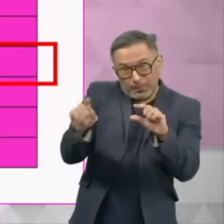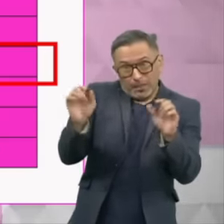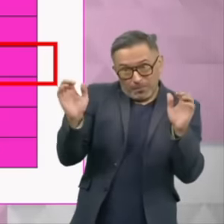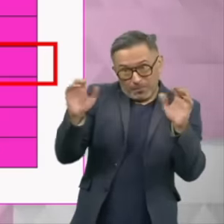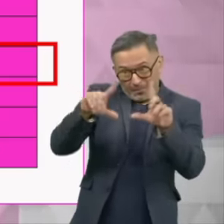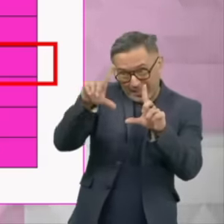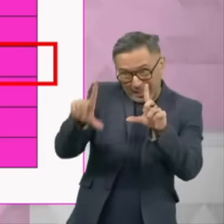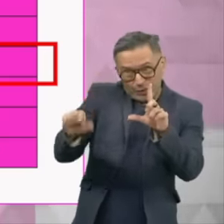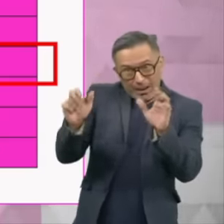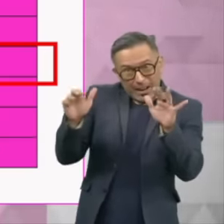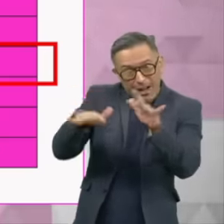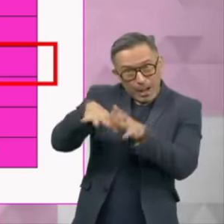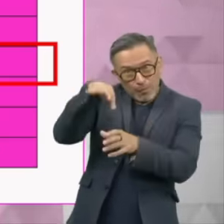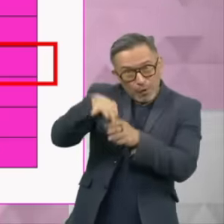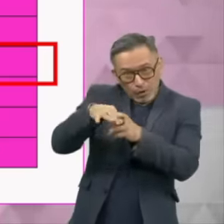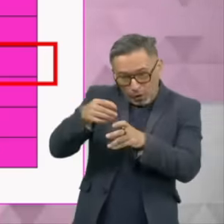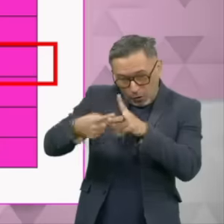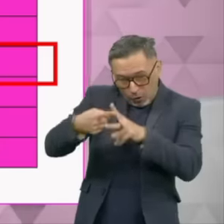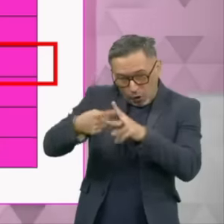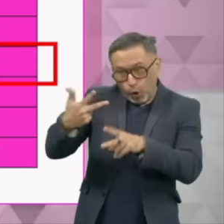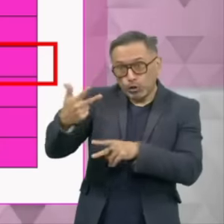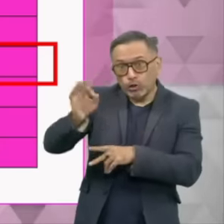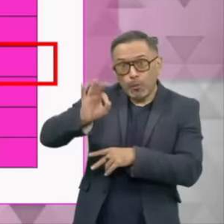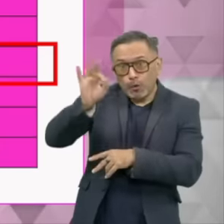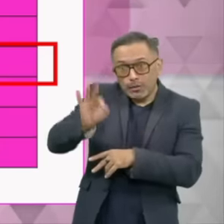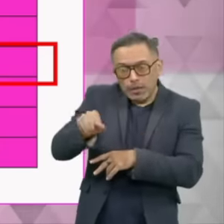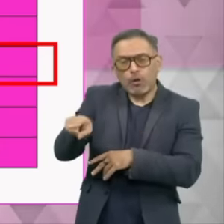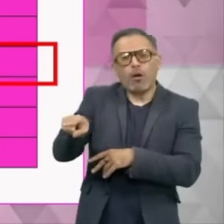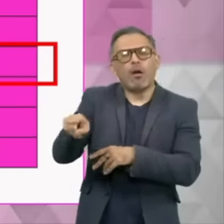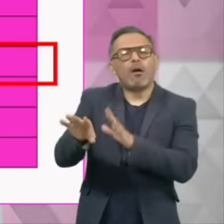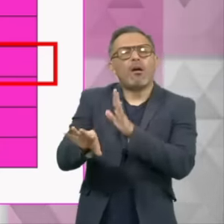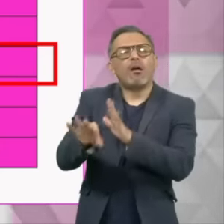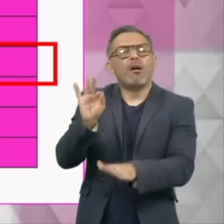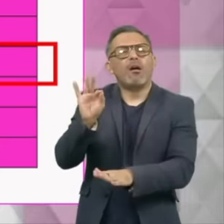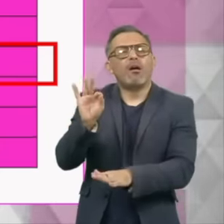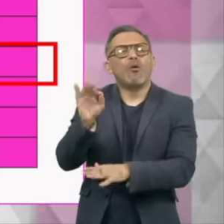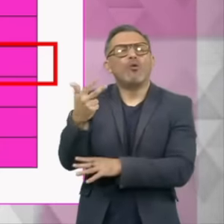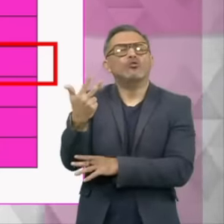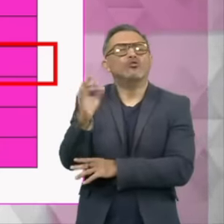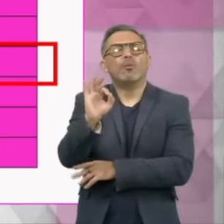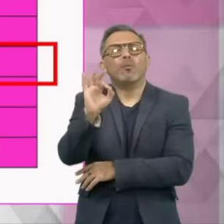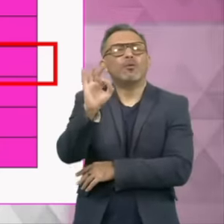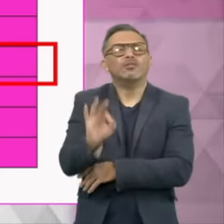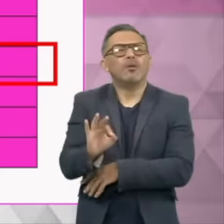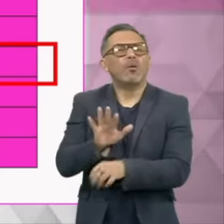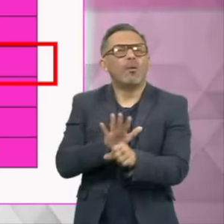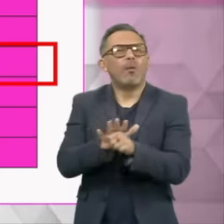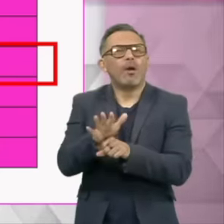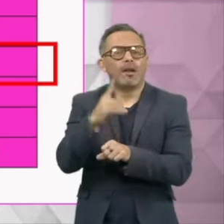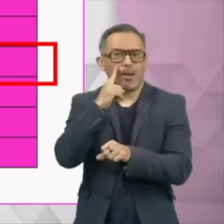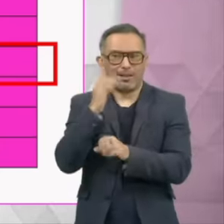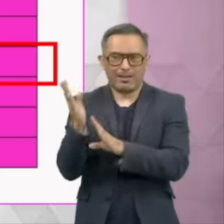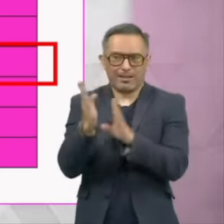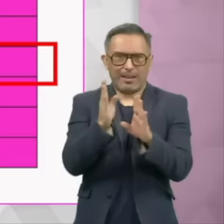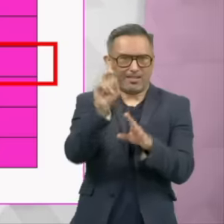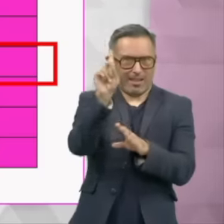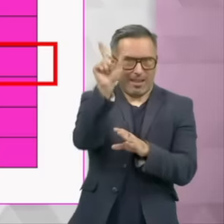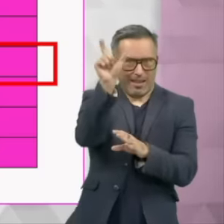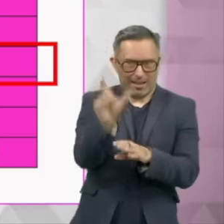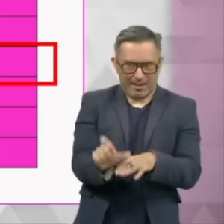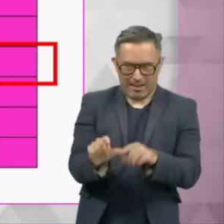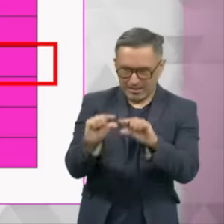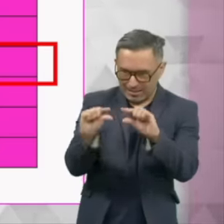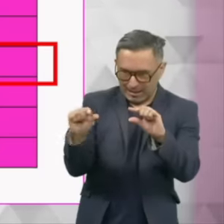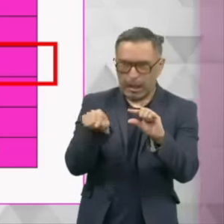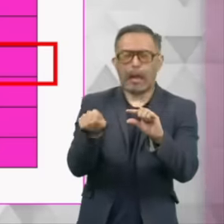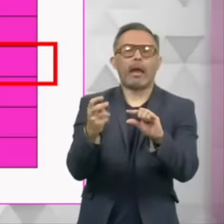nacional emitida, es decir, el 8% que vemos en la columna D. Y así tener